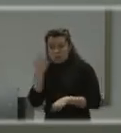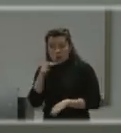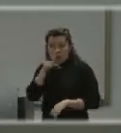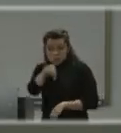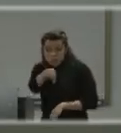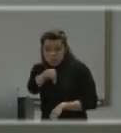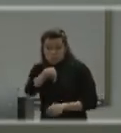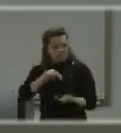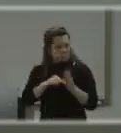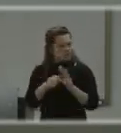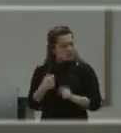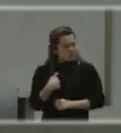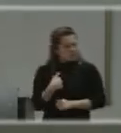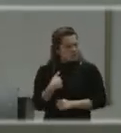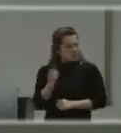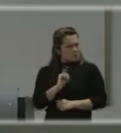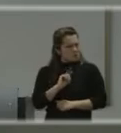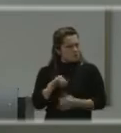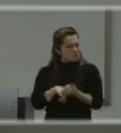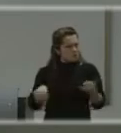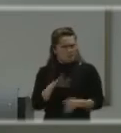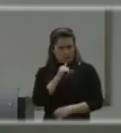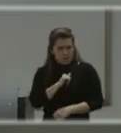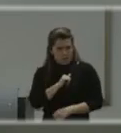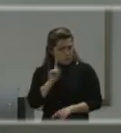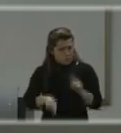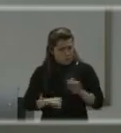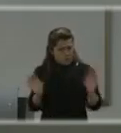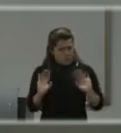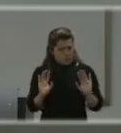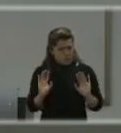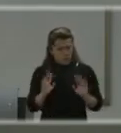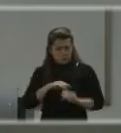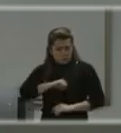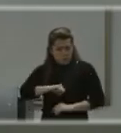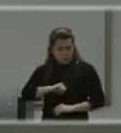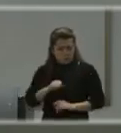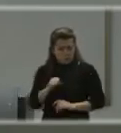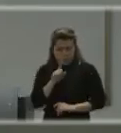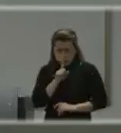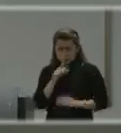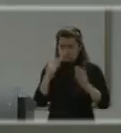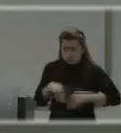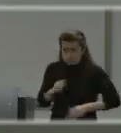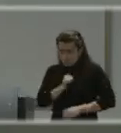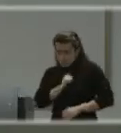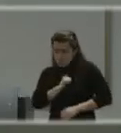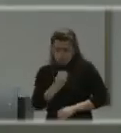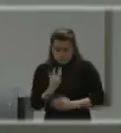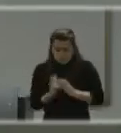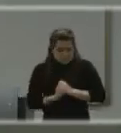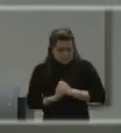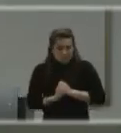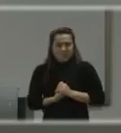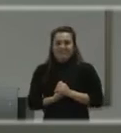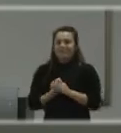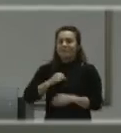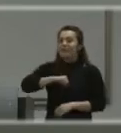no significa que yo no pueda ser independiente ni que tenga derecho a la privacidad. Y el derecho a la privacidad es una de las